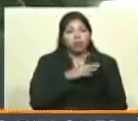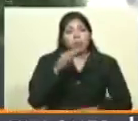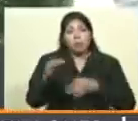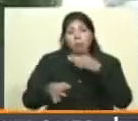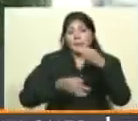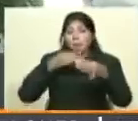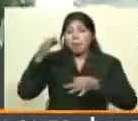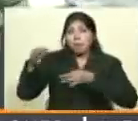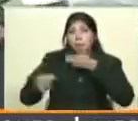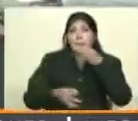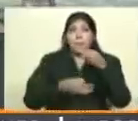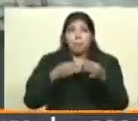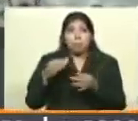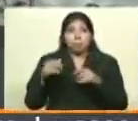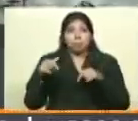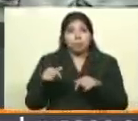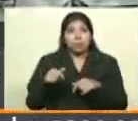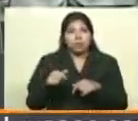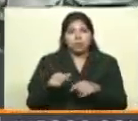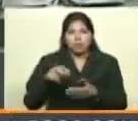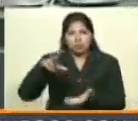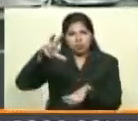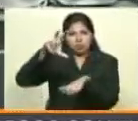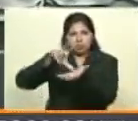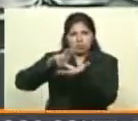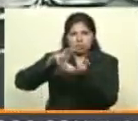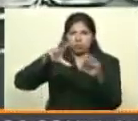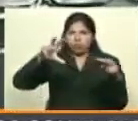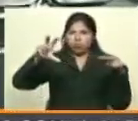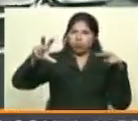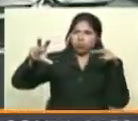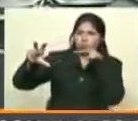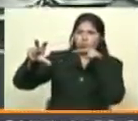ve esta estatua tan hermosa del libertador,